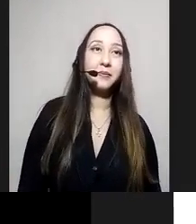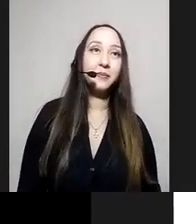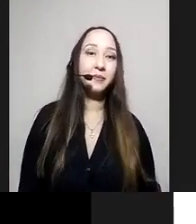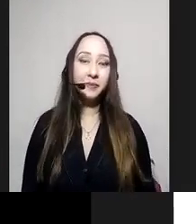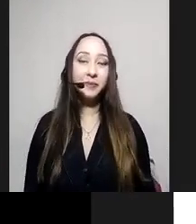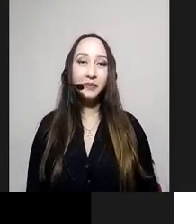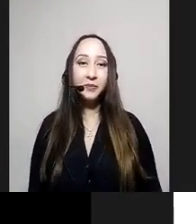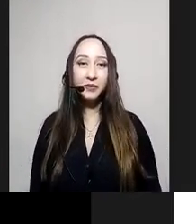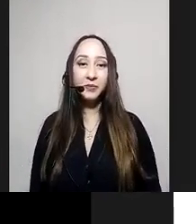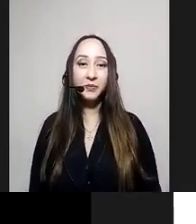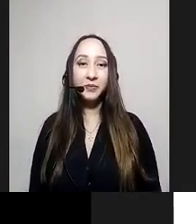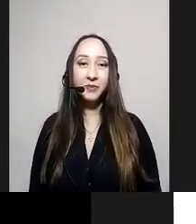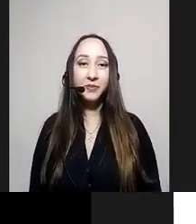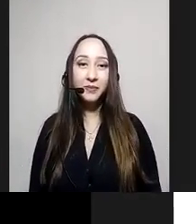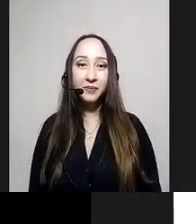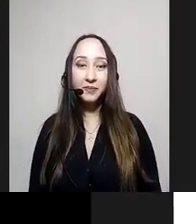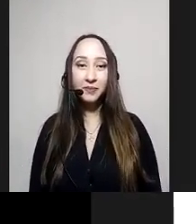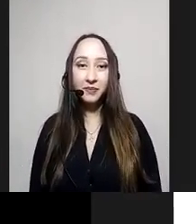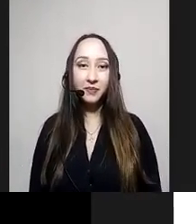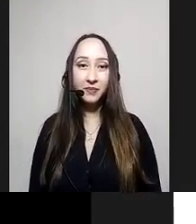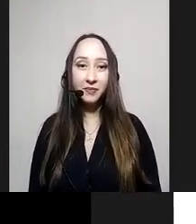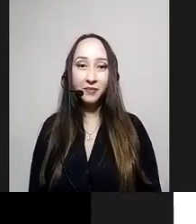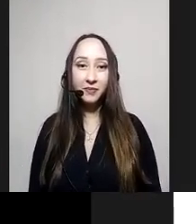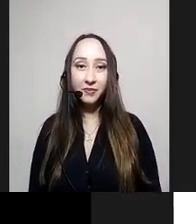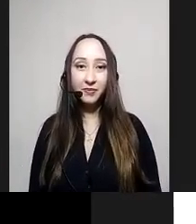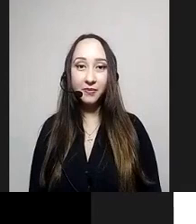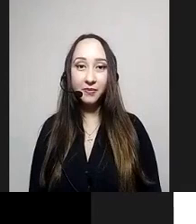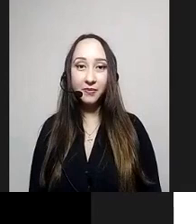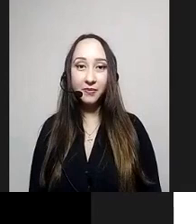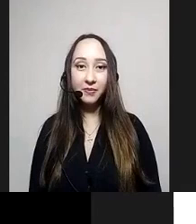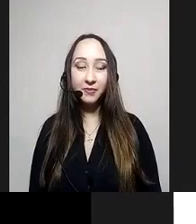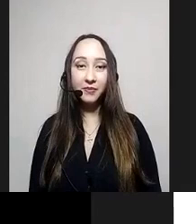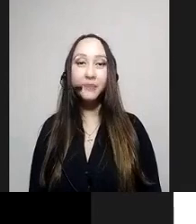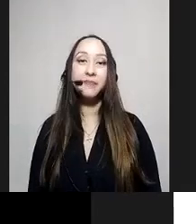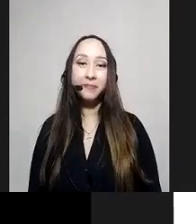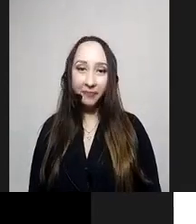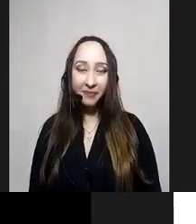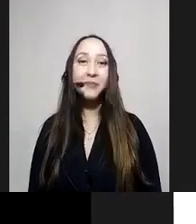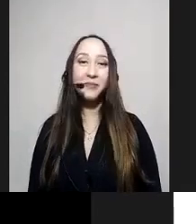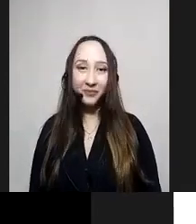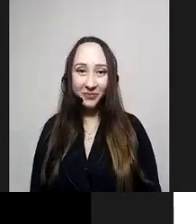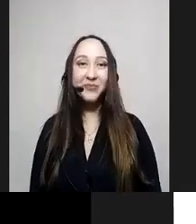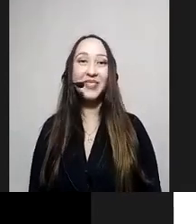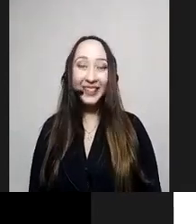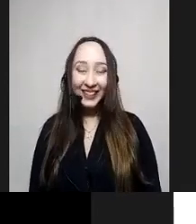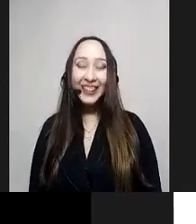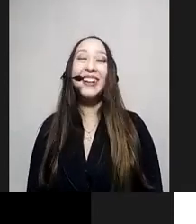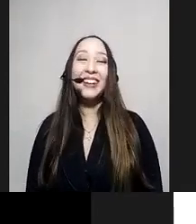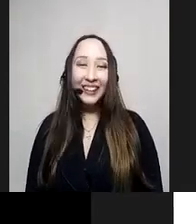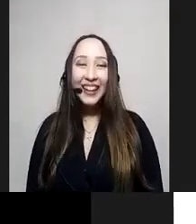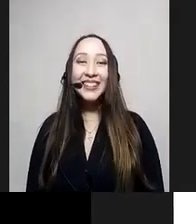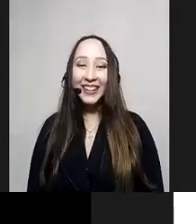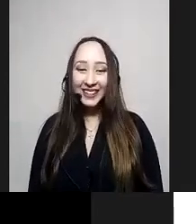pensamientos y el poder enfocarse uno es un relax que la verdad uno dice, aquí